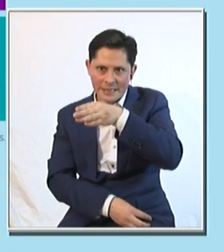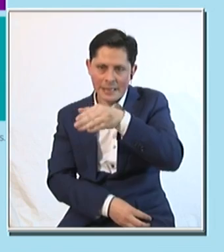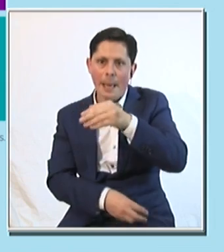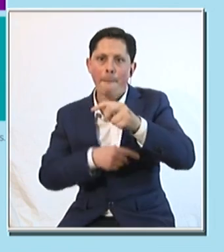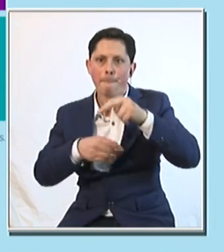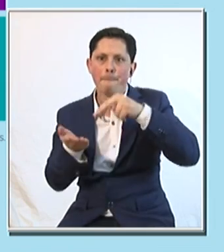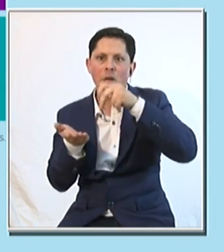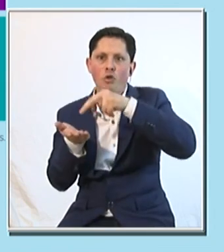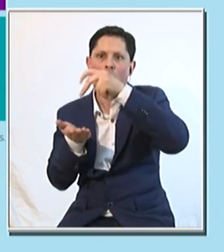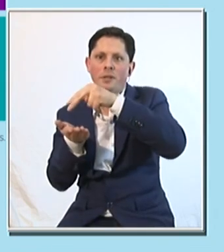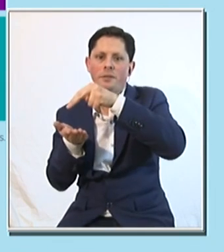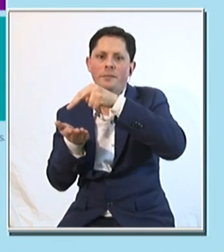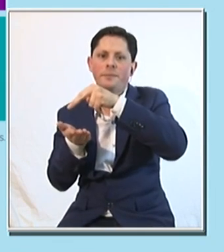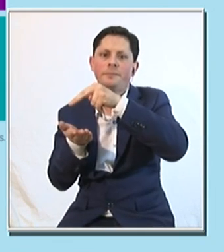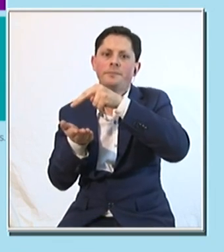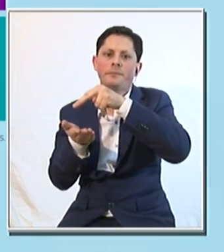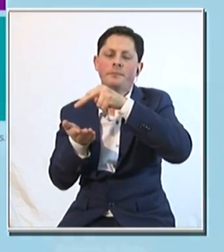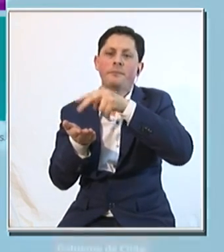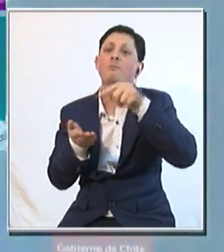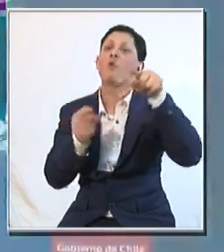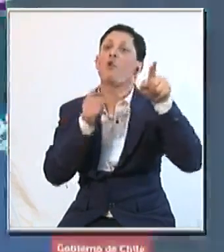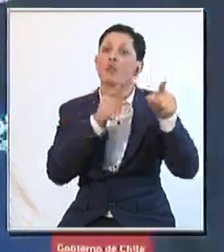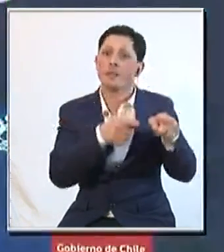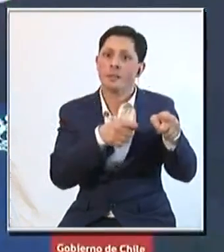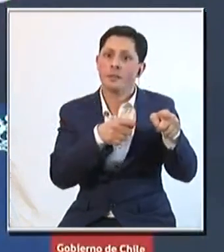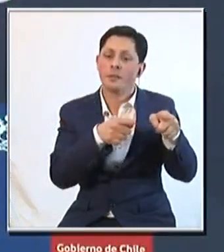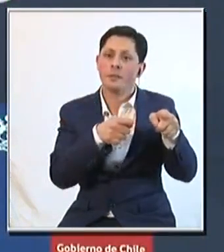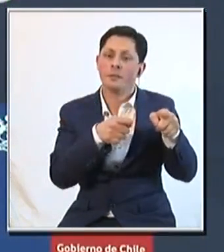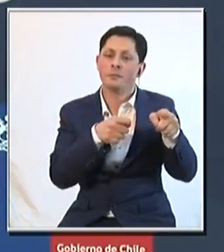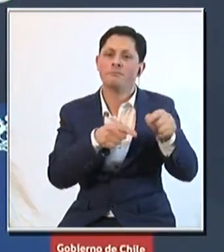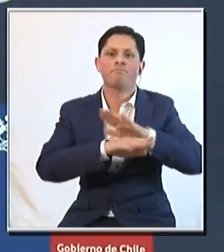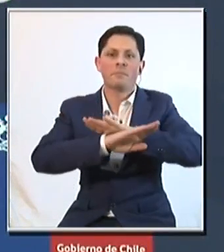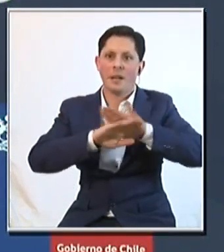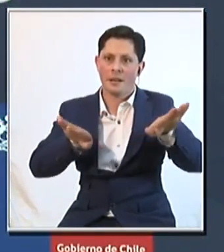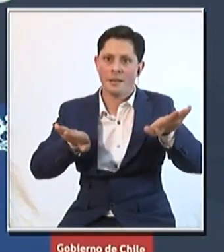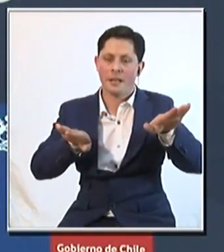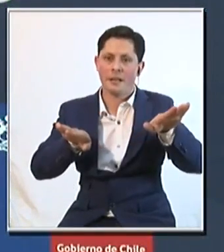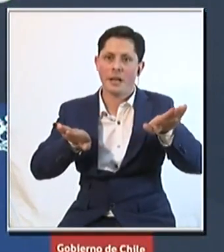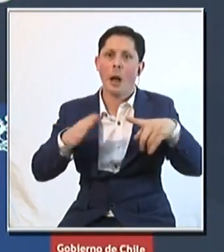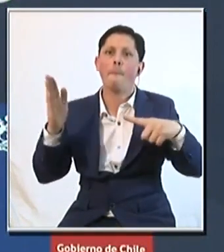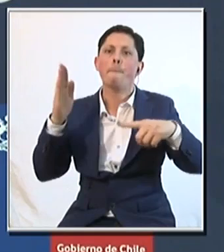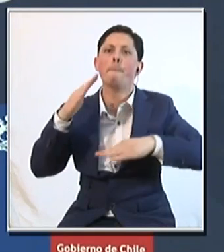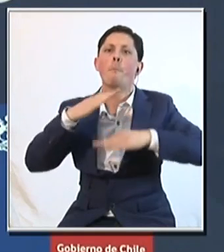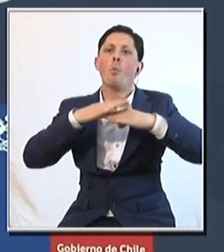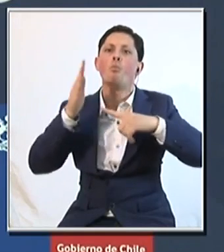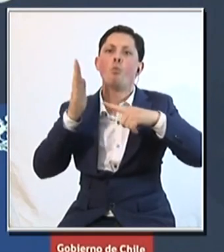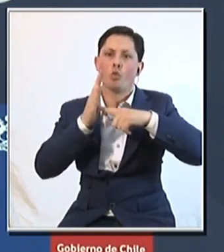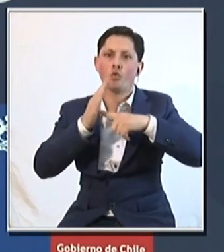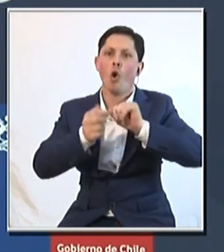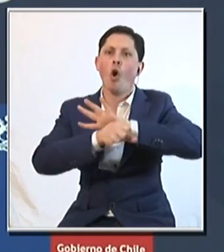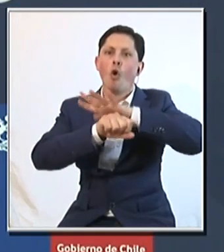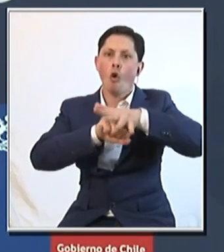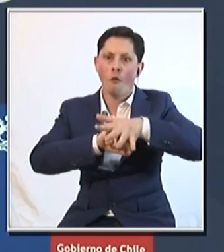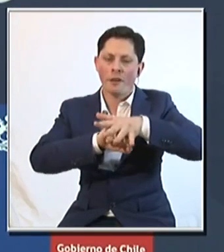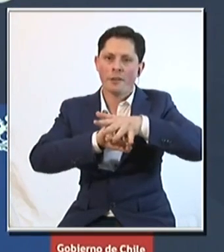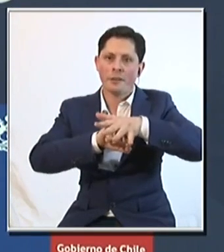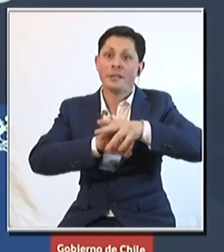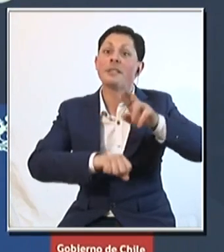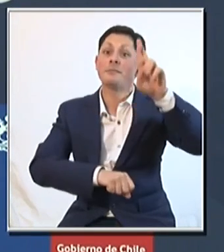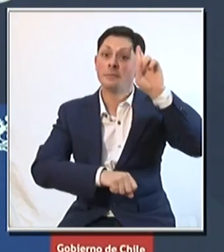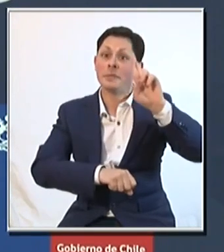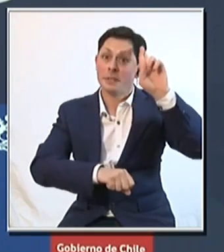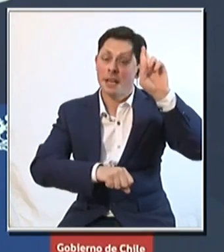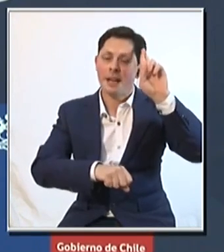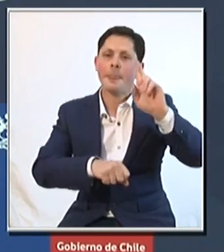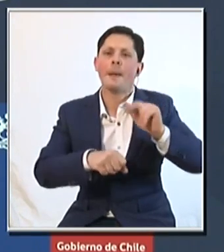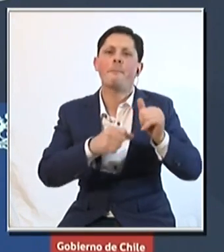www.gov.cl/paso a paso. Con esto llegamos al final de nuestro punto COVID. Quiero reiterar nuestro